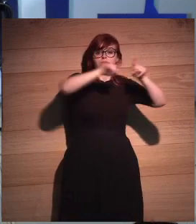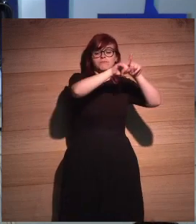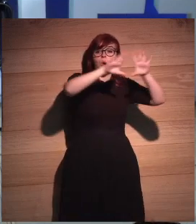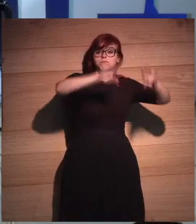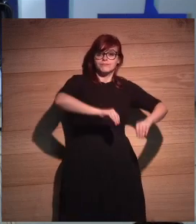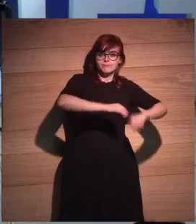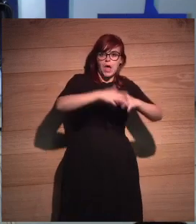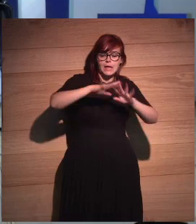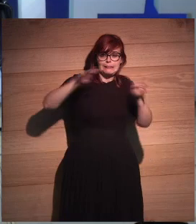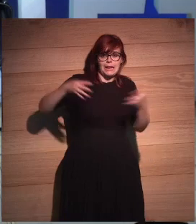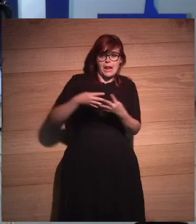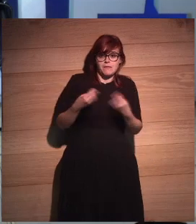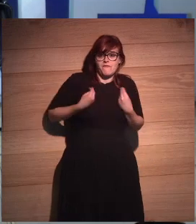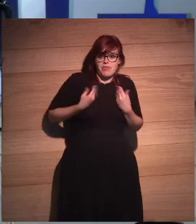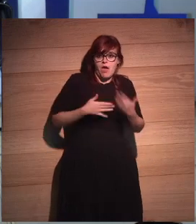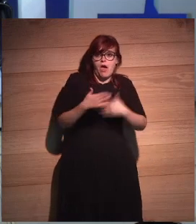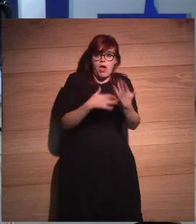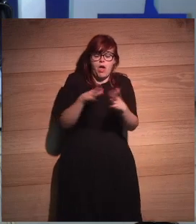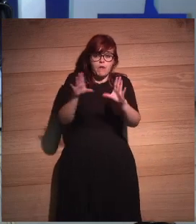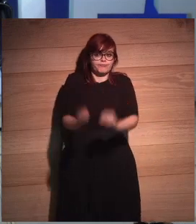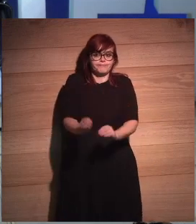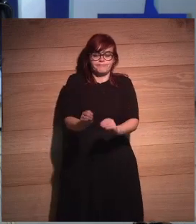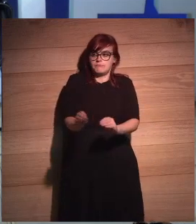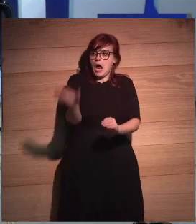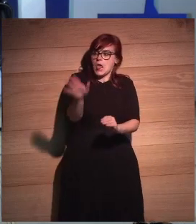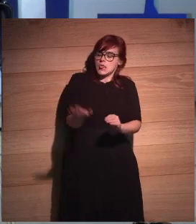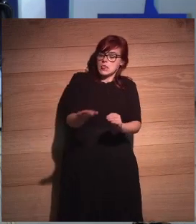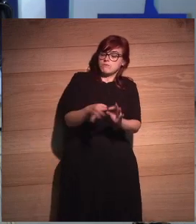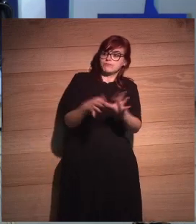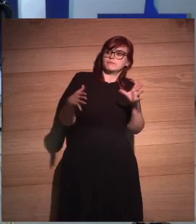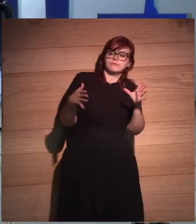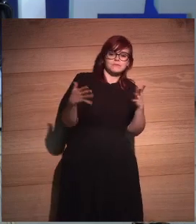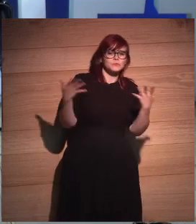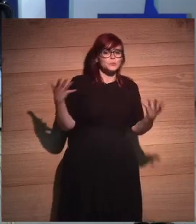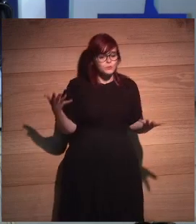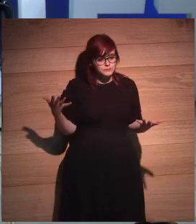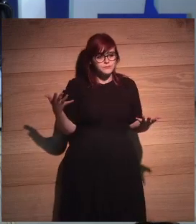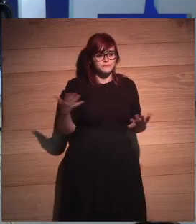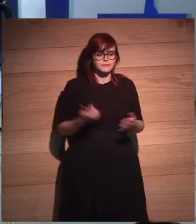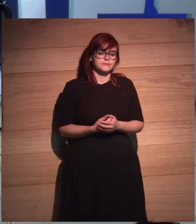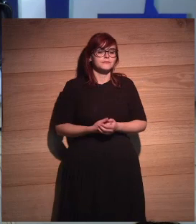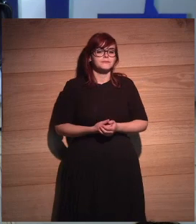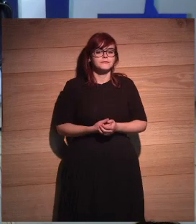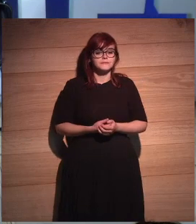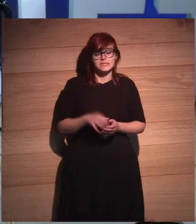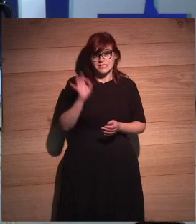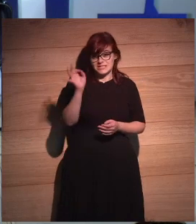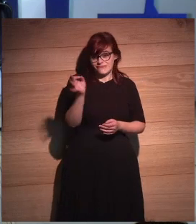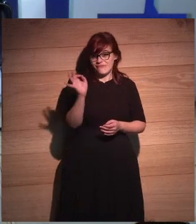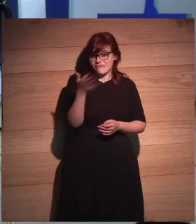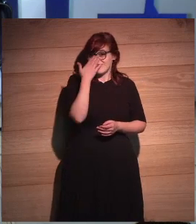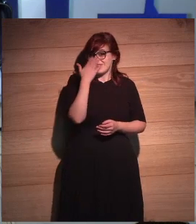de funcionar todo en la vida, ¿no? Hasta tu cafetera, probablemente. Posiblemente. Sí, cada vez la verdad es que hemos